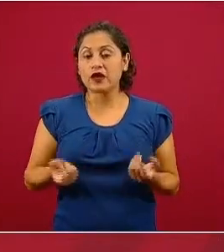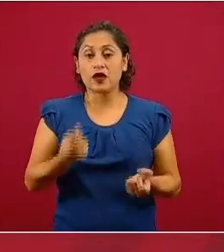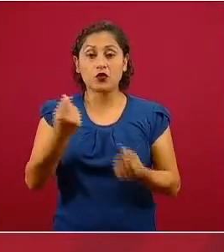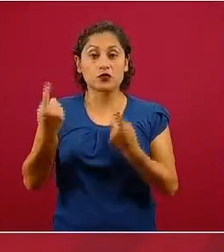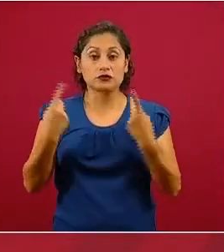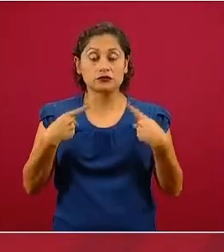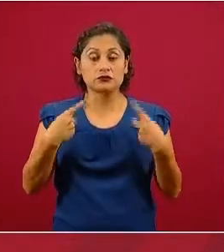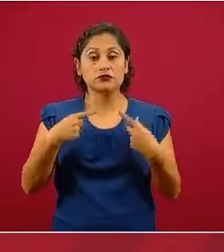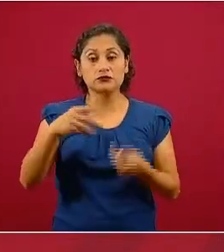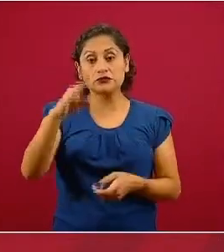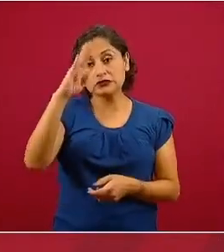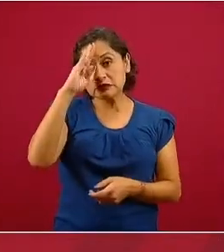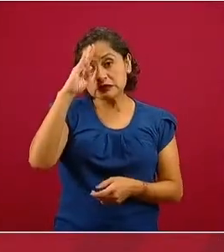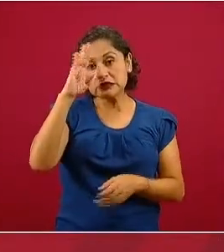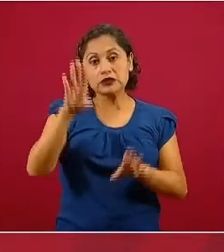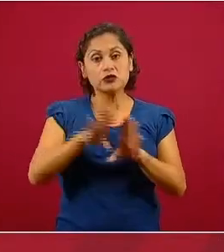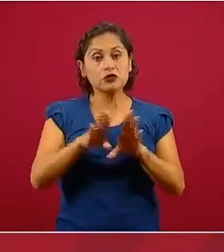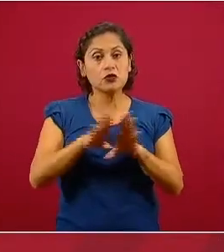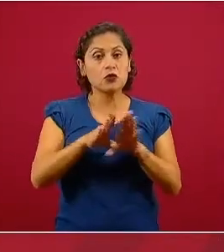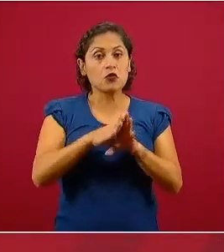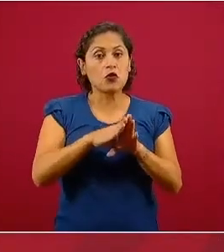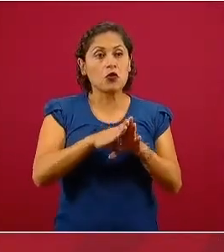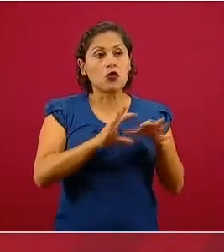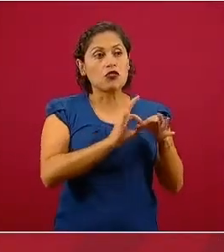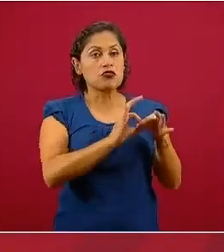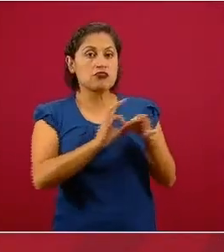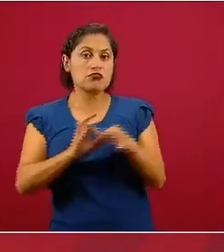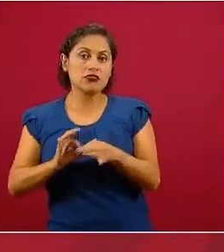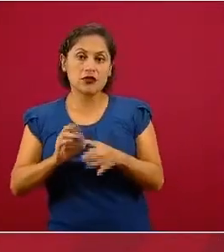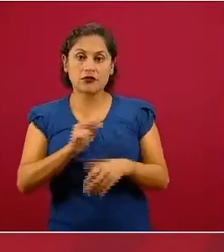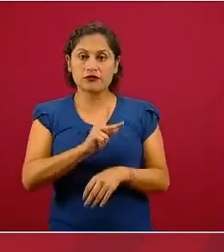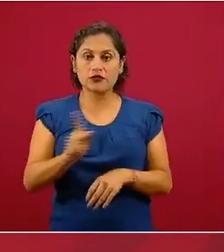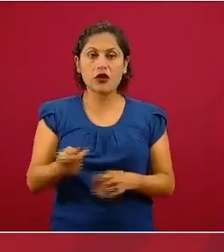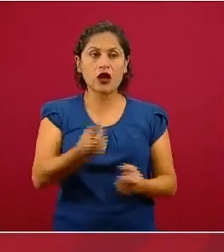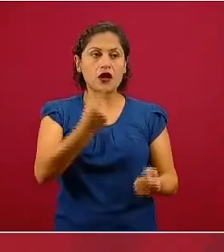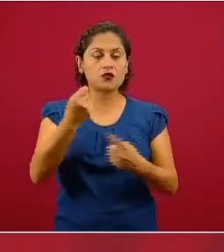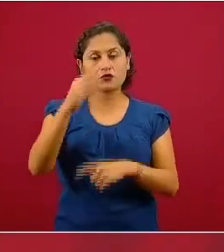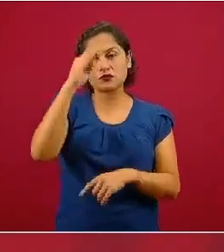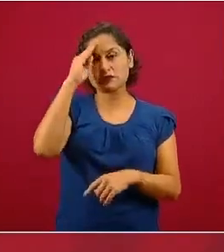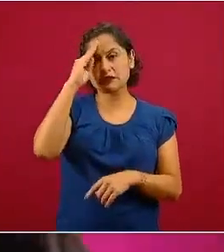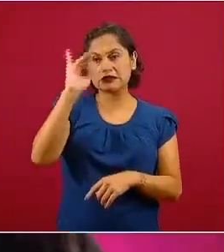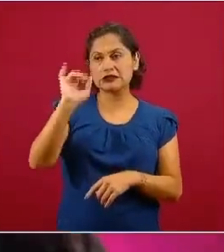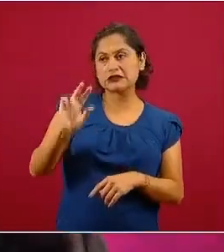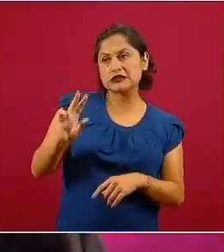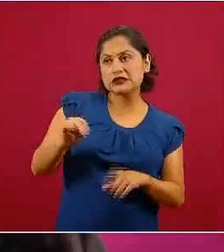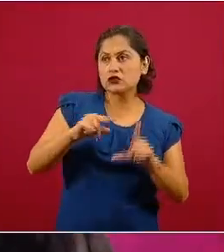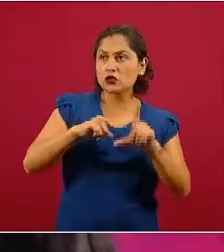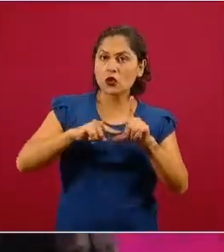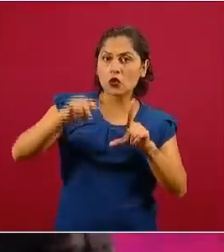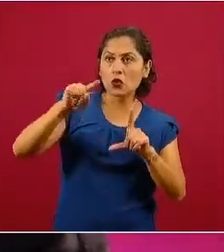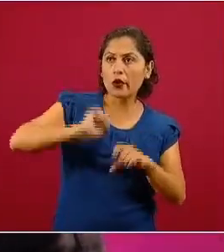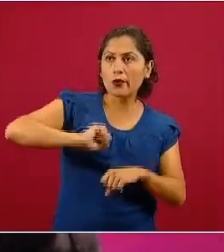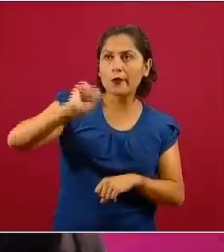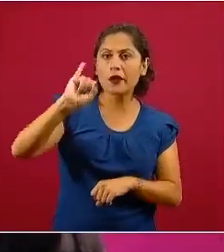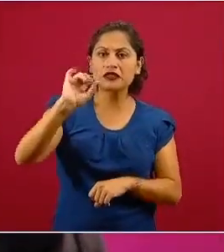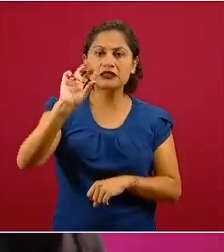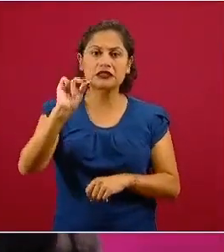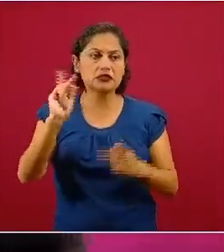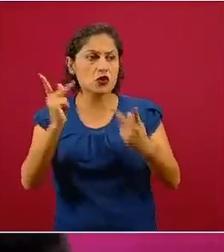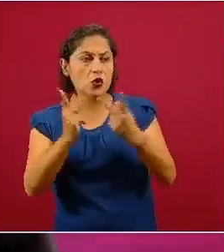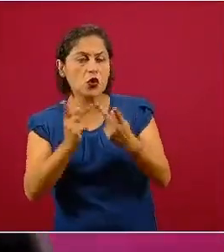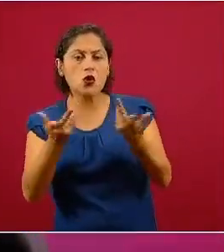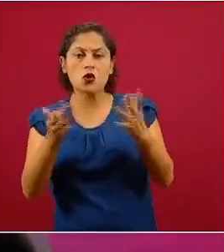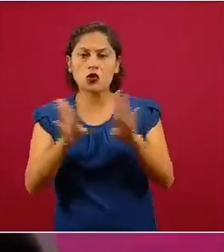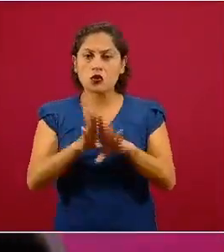largo de toda la epidemia, estaba con la inquietud de que si el pico, que si le atiné, que si no le atiné, y le ha